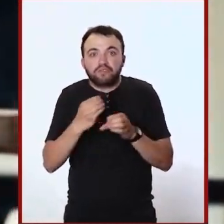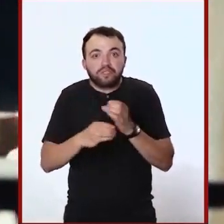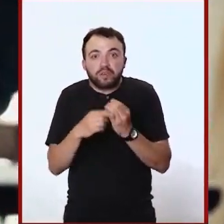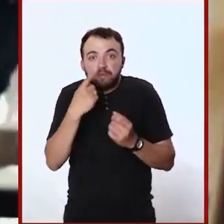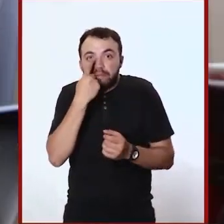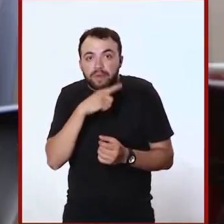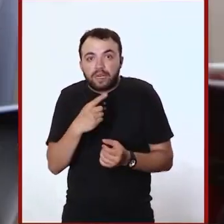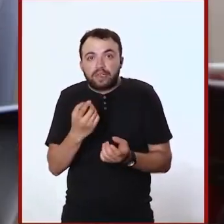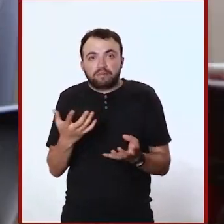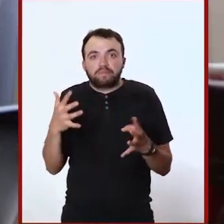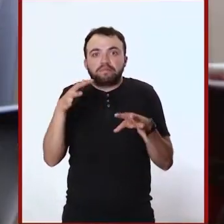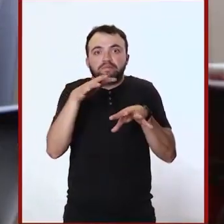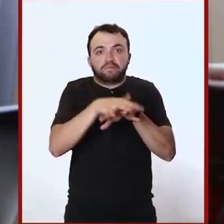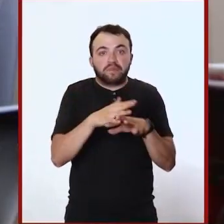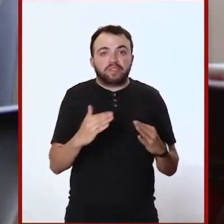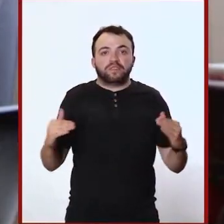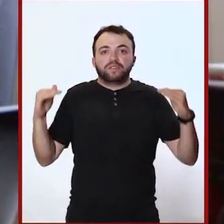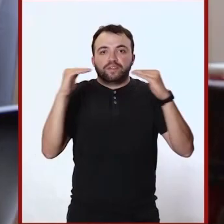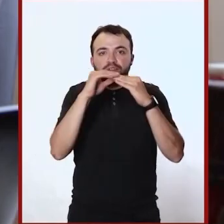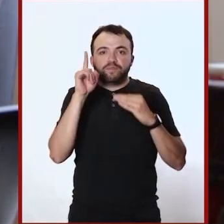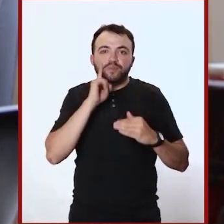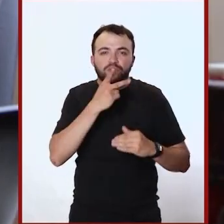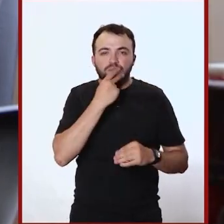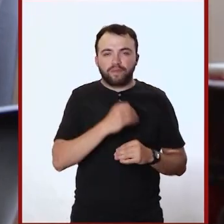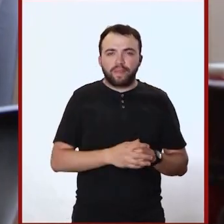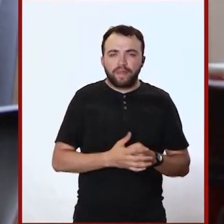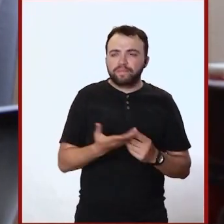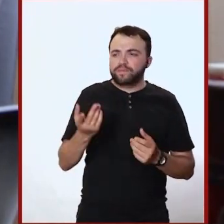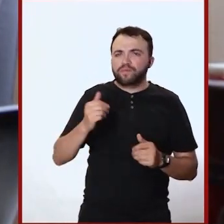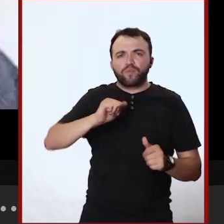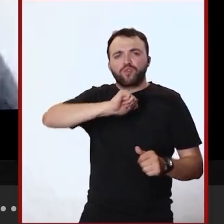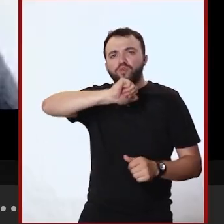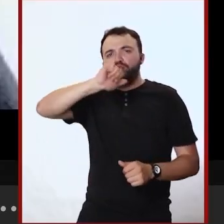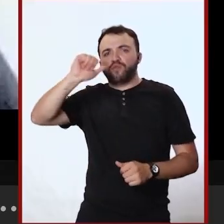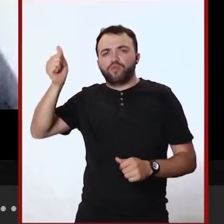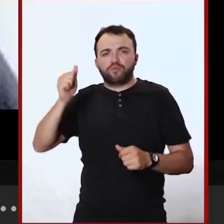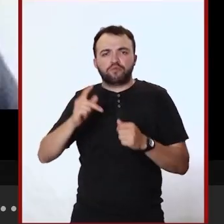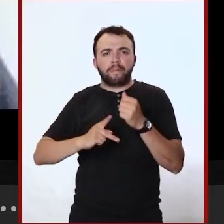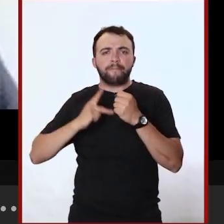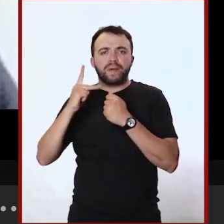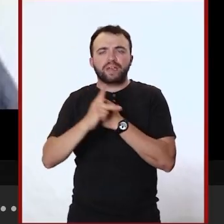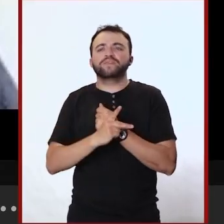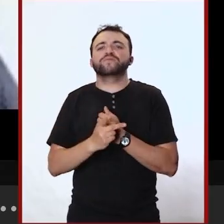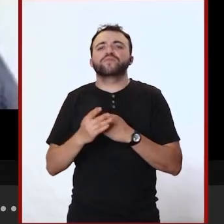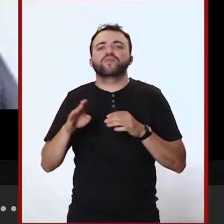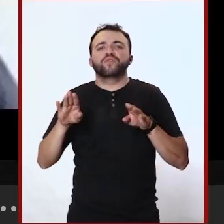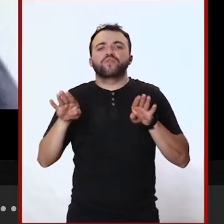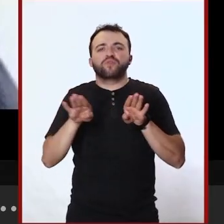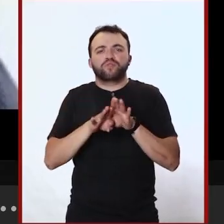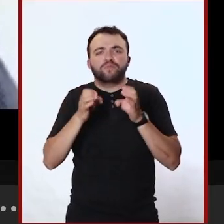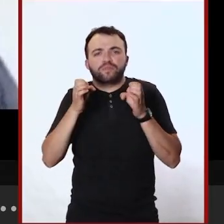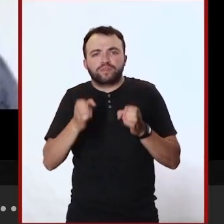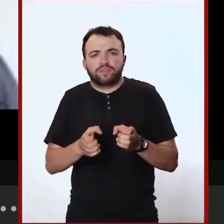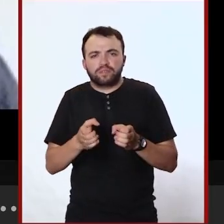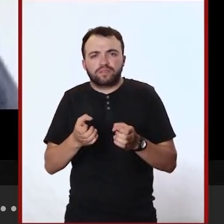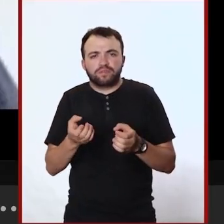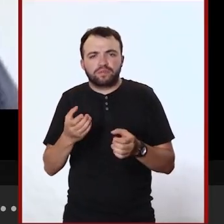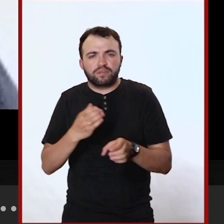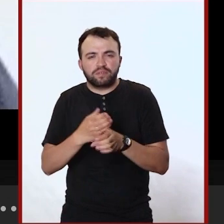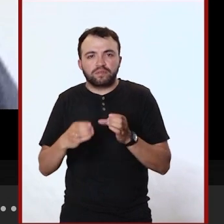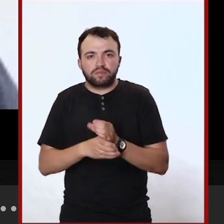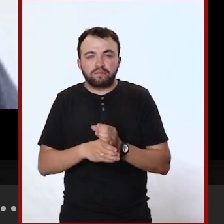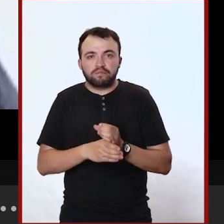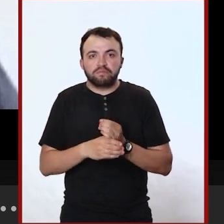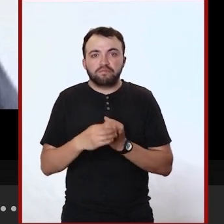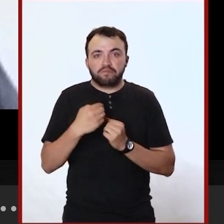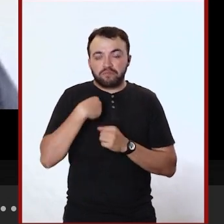esta igualdad. Oye, respecto a otros países, ¿cómo está la situación en México? Creo que el mundo está avanzando de una manera